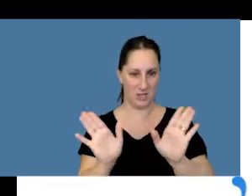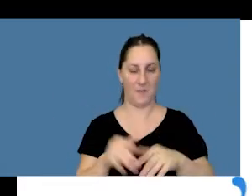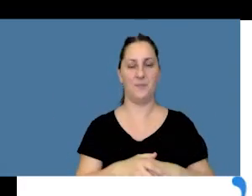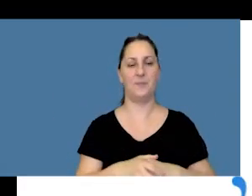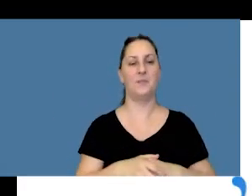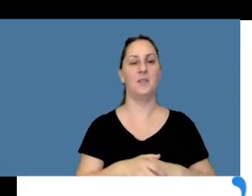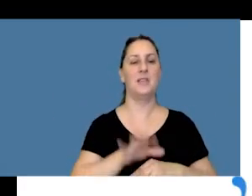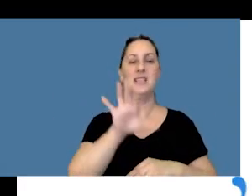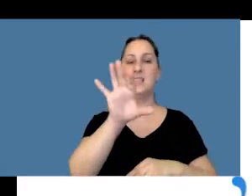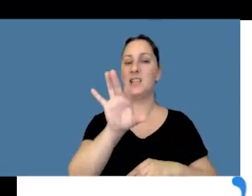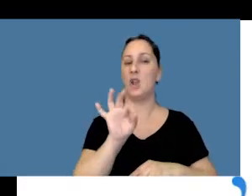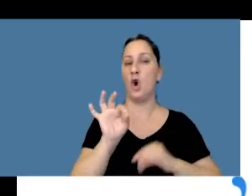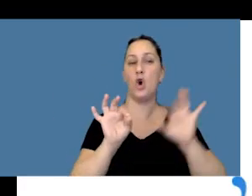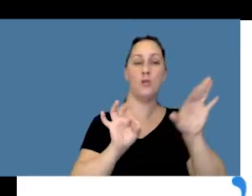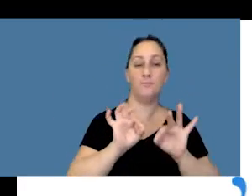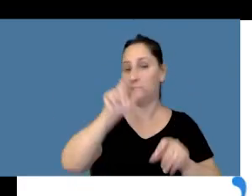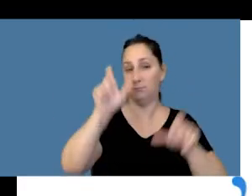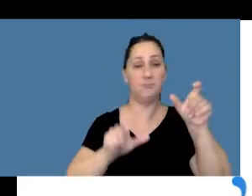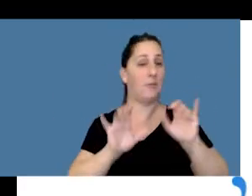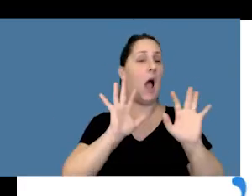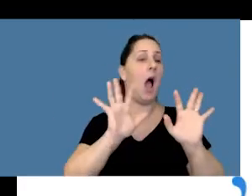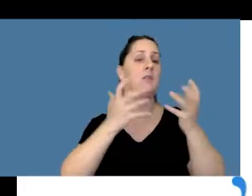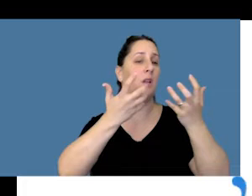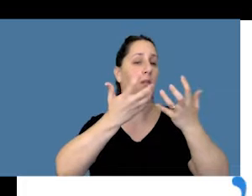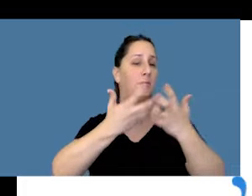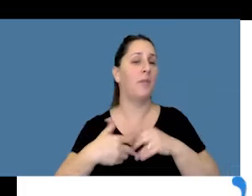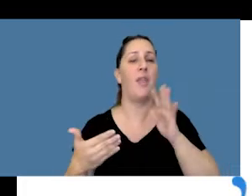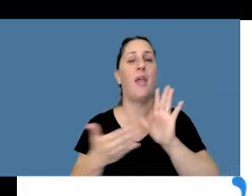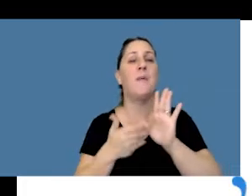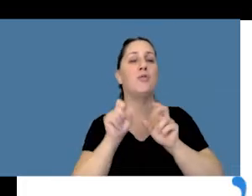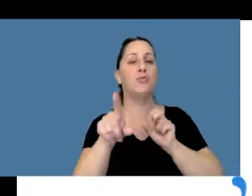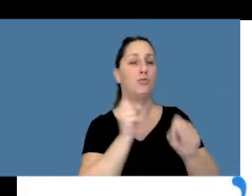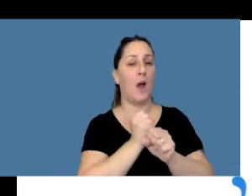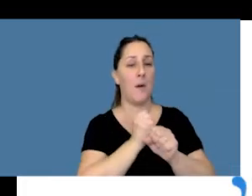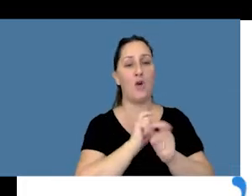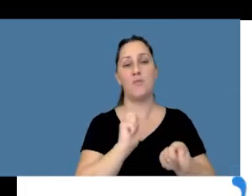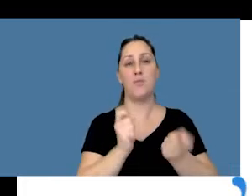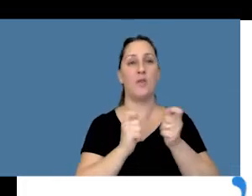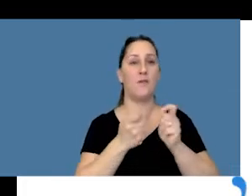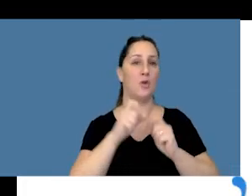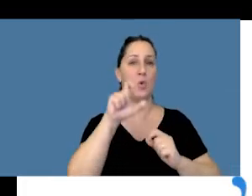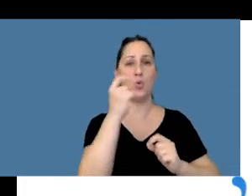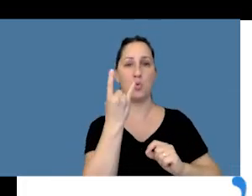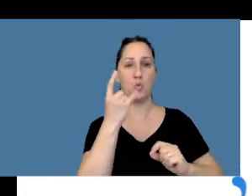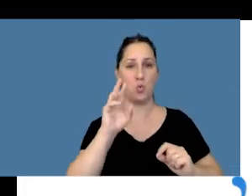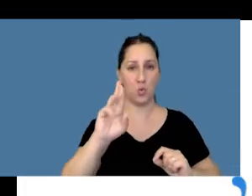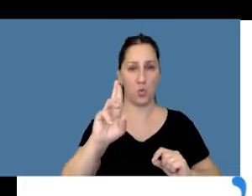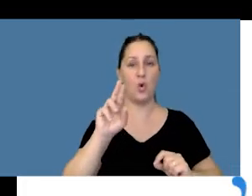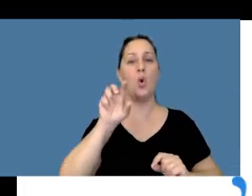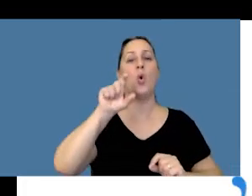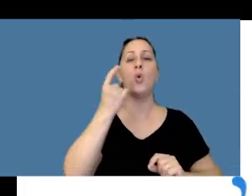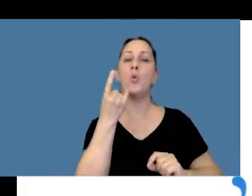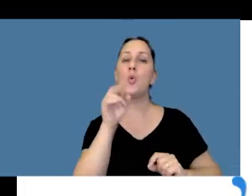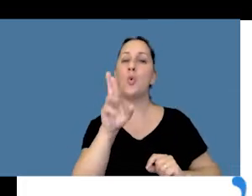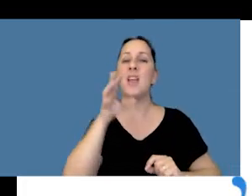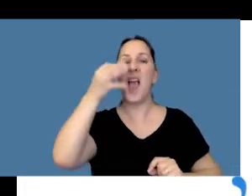Seleccionó de oficio a los contribuyentes de acuerdo a la actividad que venía realizando y modificó la CUR, y ahora tienen una CUR especial. La